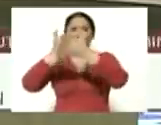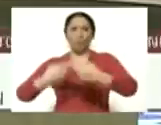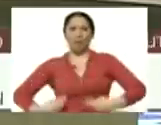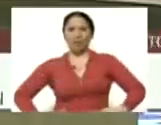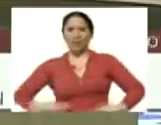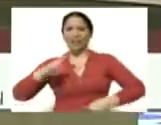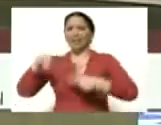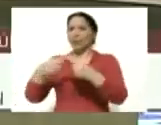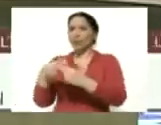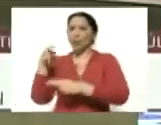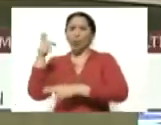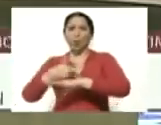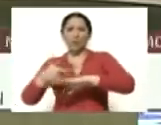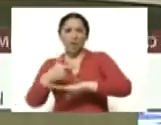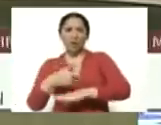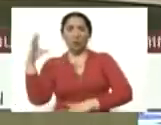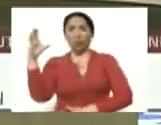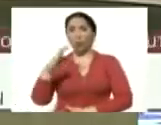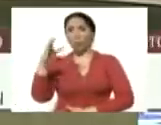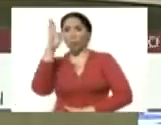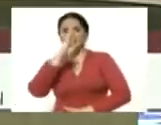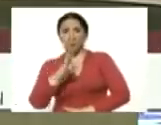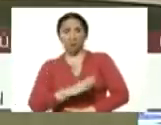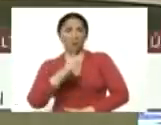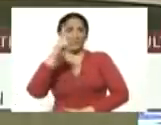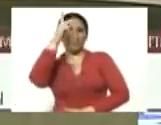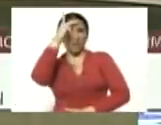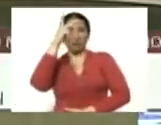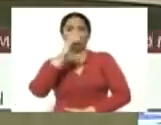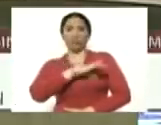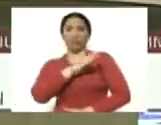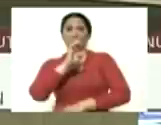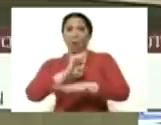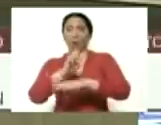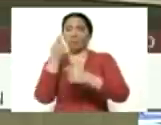de Colombia, de Brasil, de Perú, de Chile, de Ecuador, ni uno.